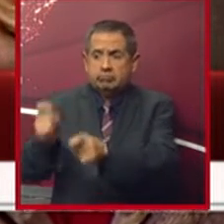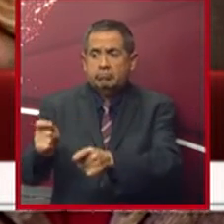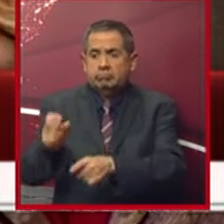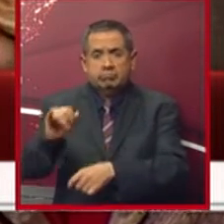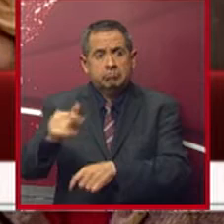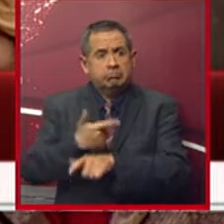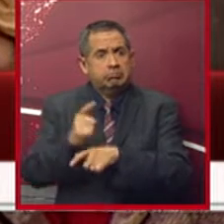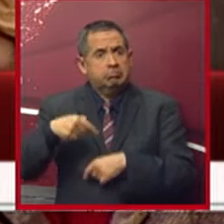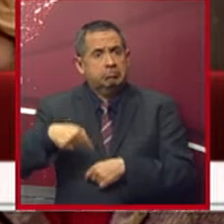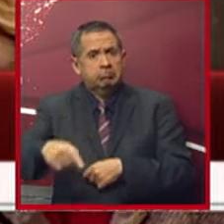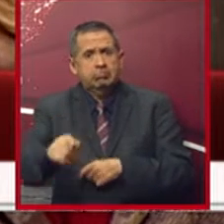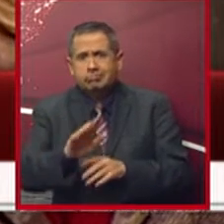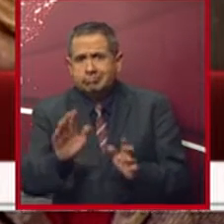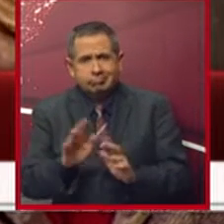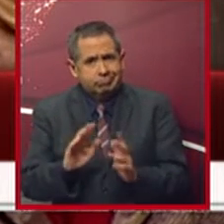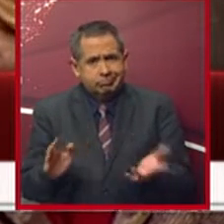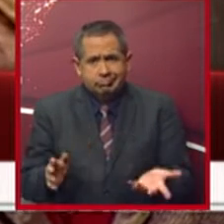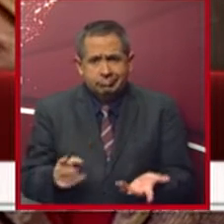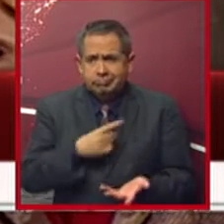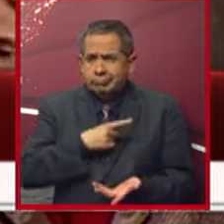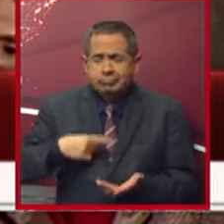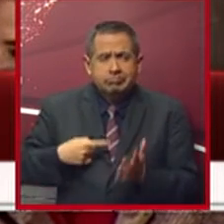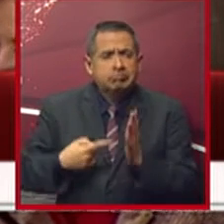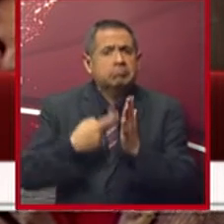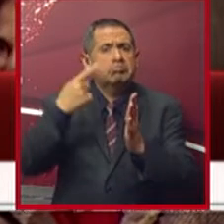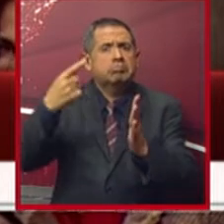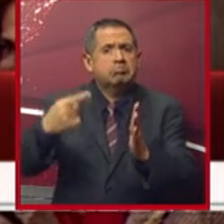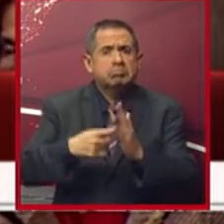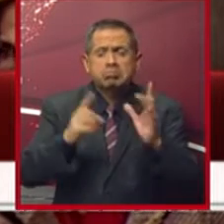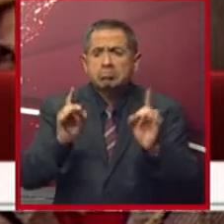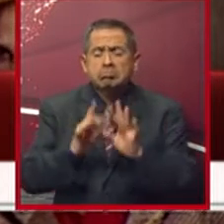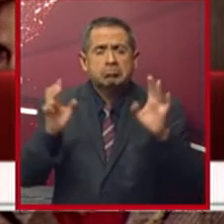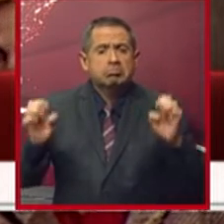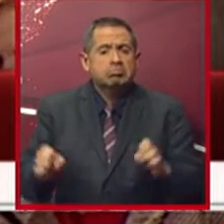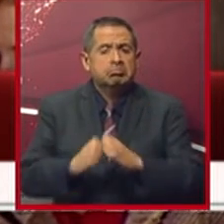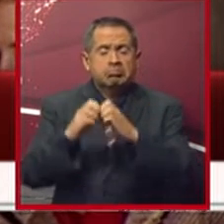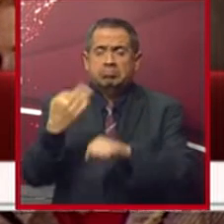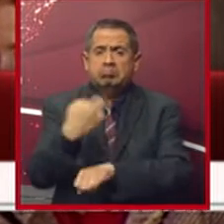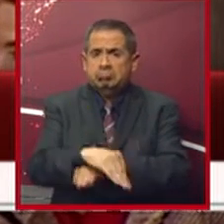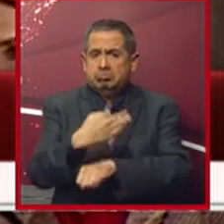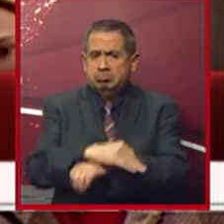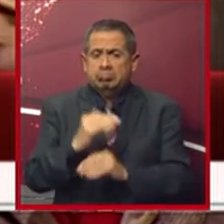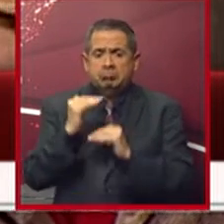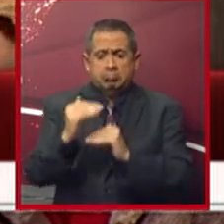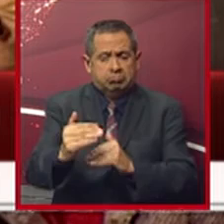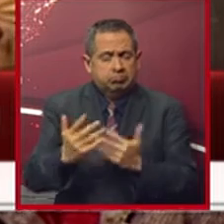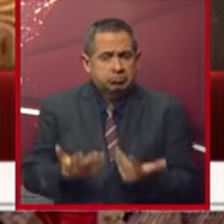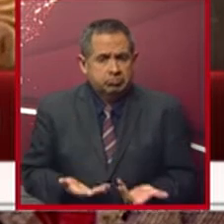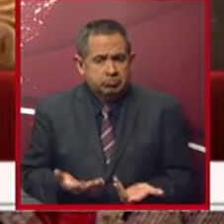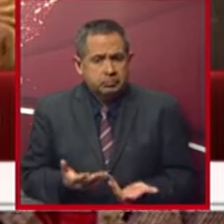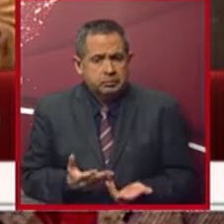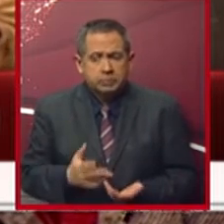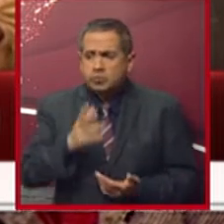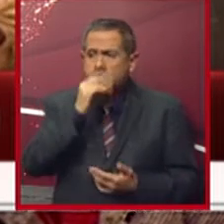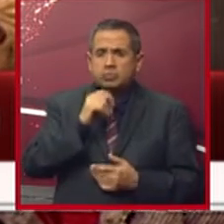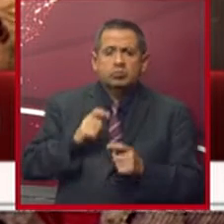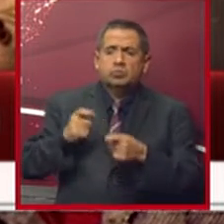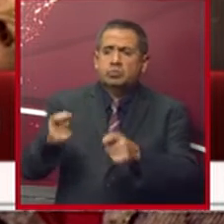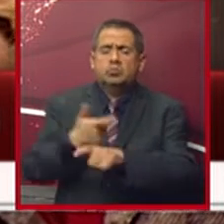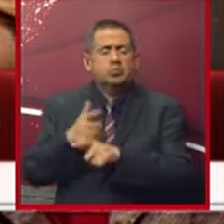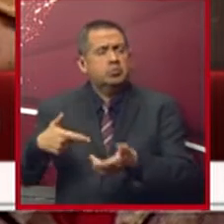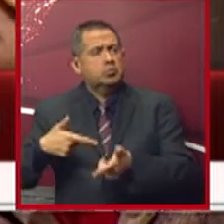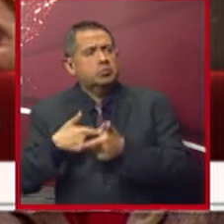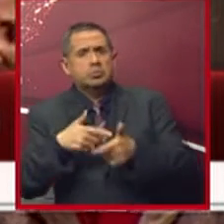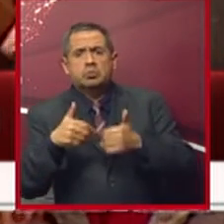que debe ser excepcional, hace permanente lo que debe ser temporal y amplía indebidamente una labor que debe estar circunscrita